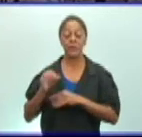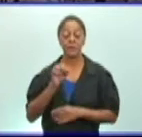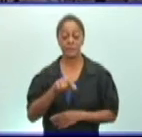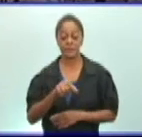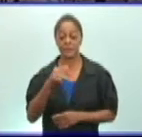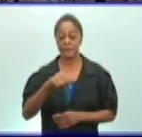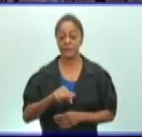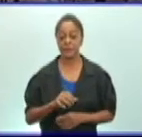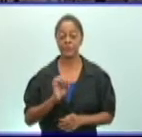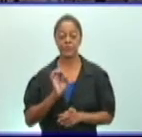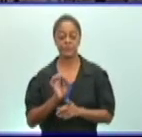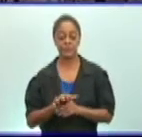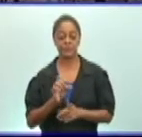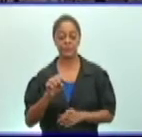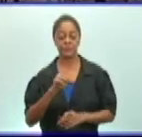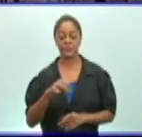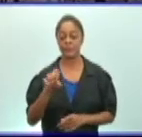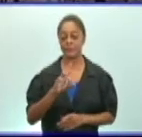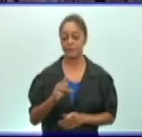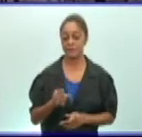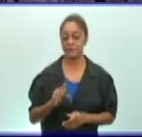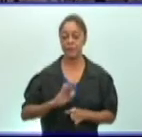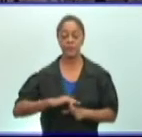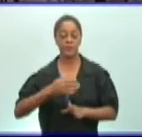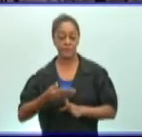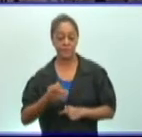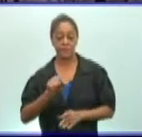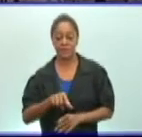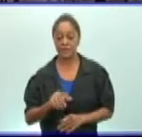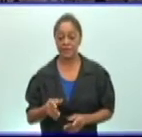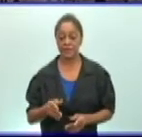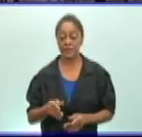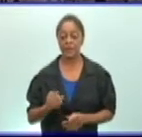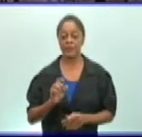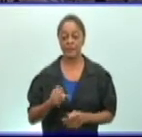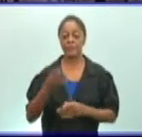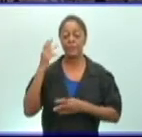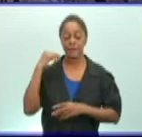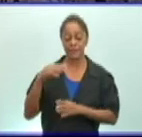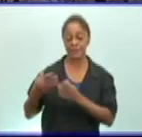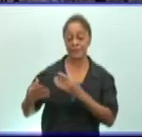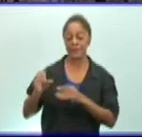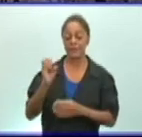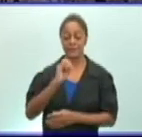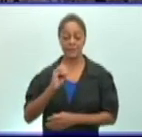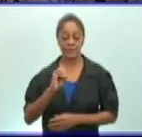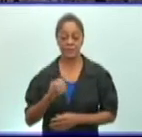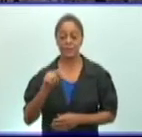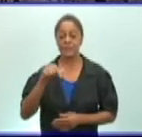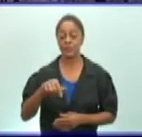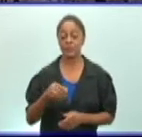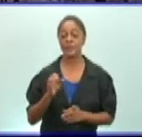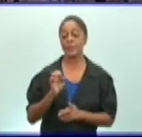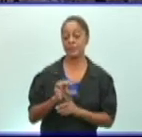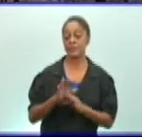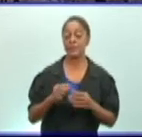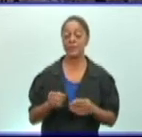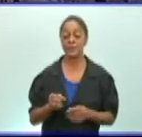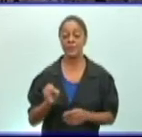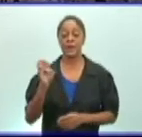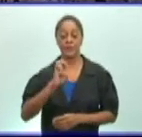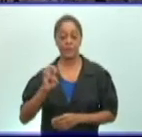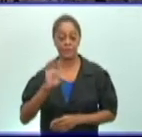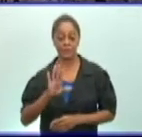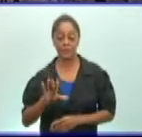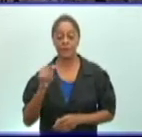Específicamente hoy iniciamos una nueva civilización después de dejar las milenarias civilizaciones del Oriente. Hoy entramos a Europa y nos